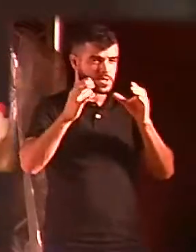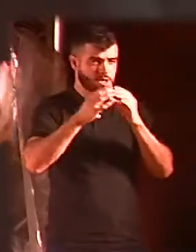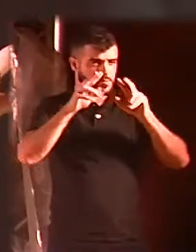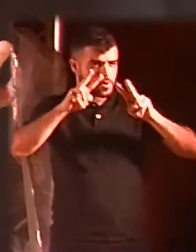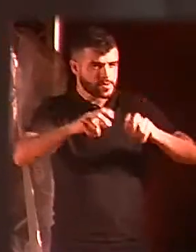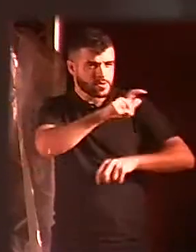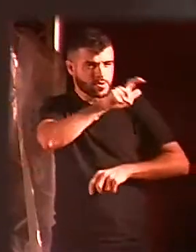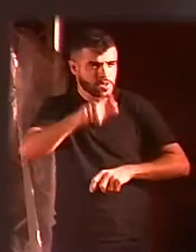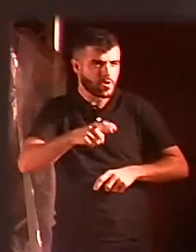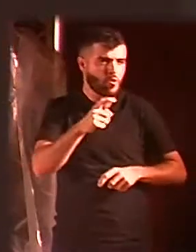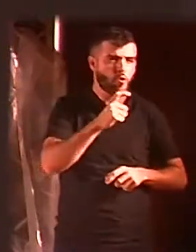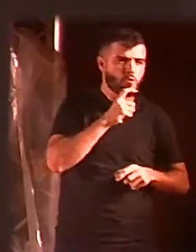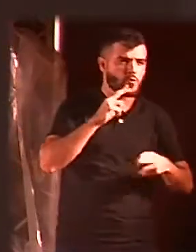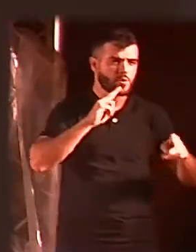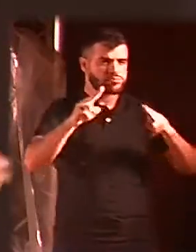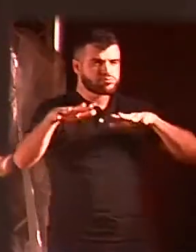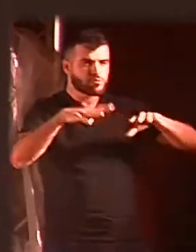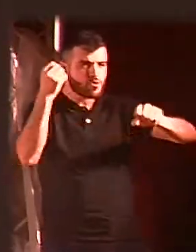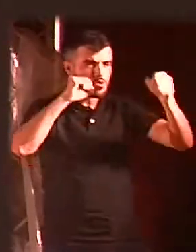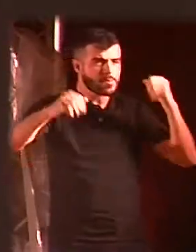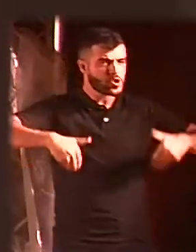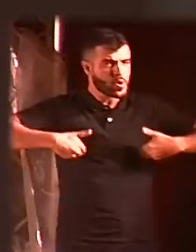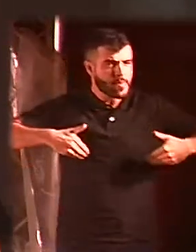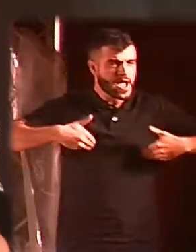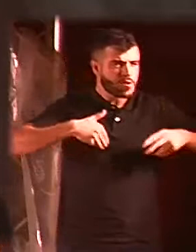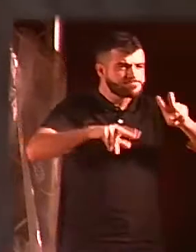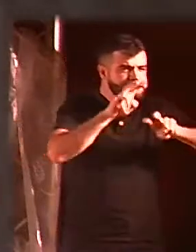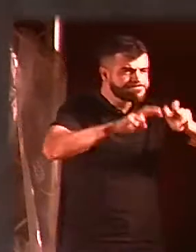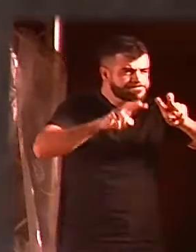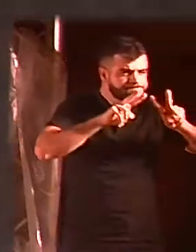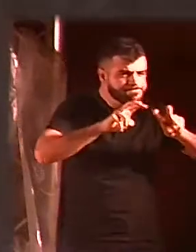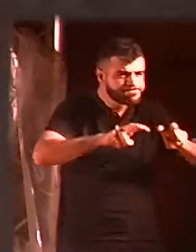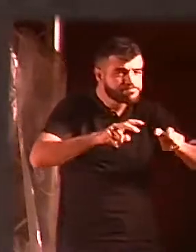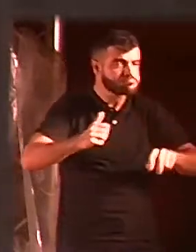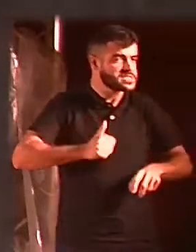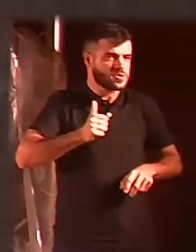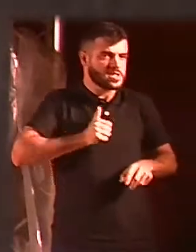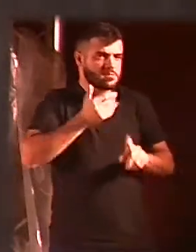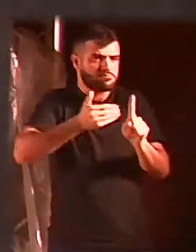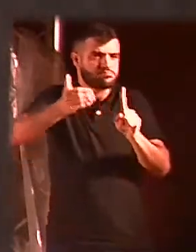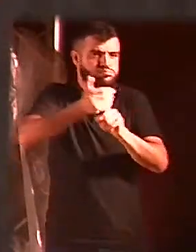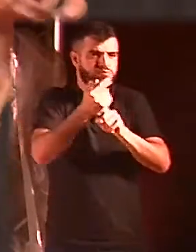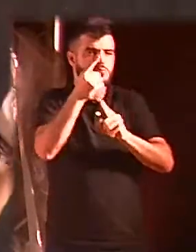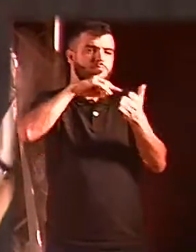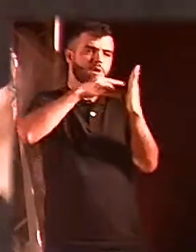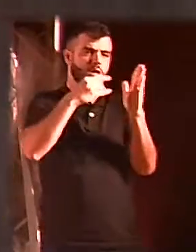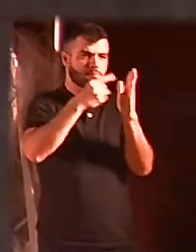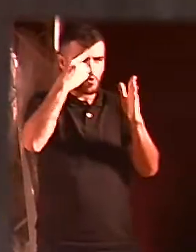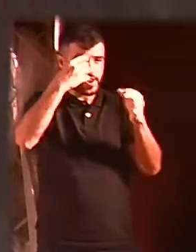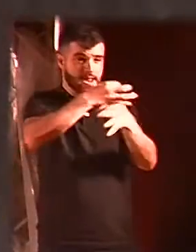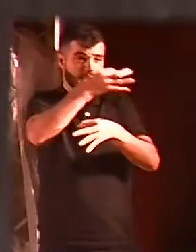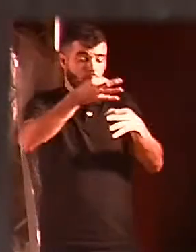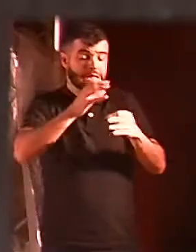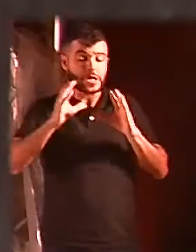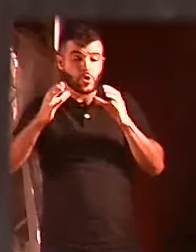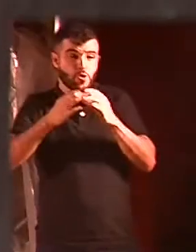de los macacos y buscaban otras cosas, pero por pura serendipia descubrieron un mecanismo neural que, según la interpretación que